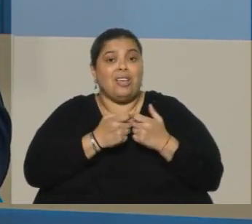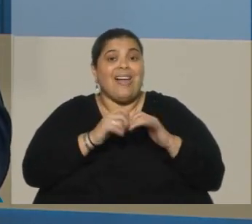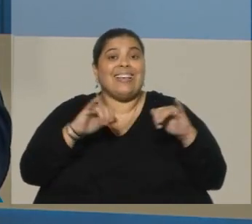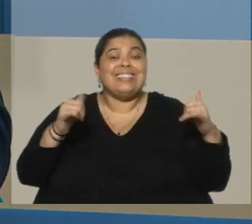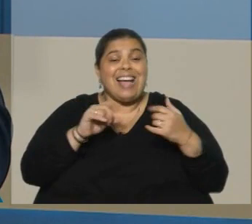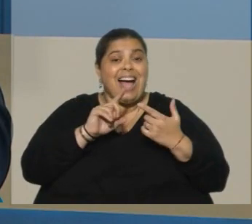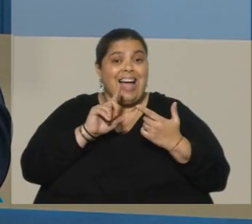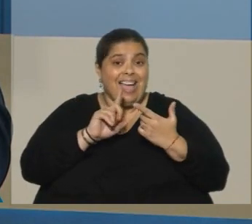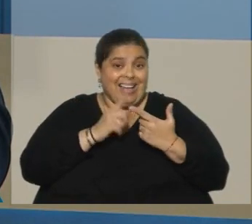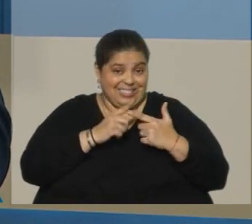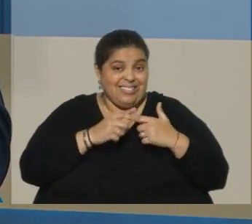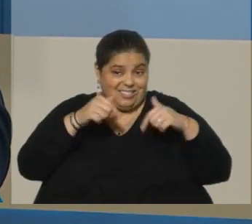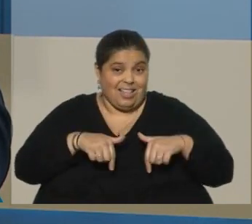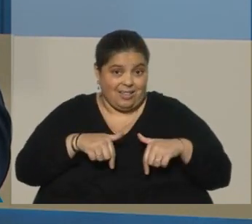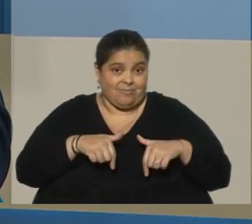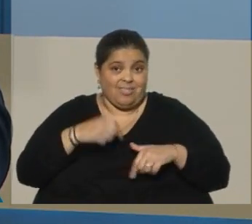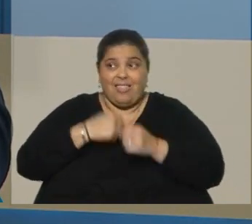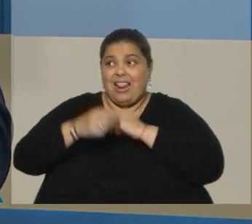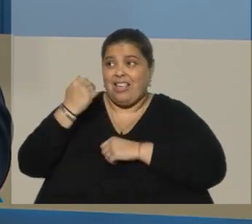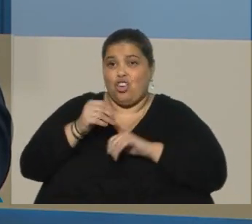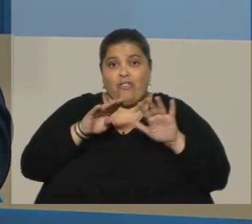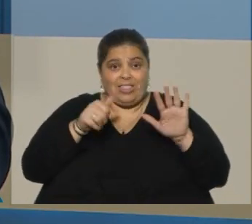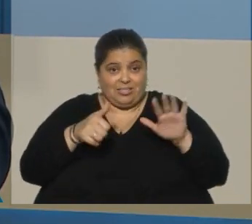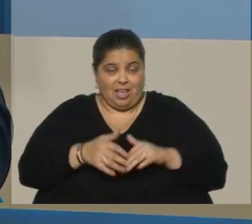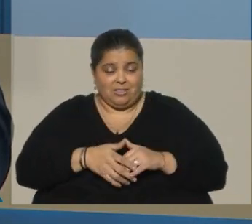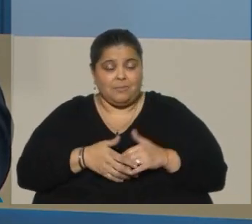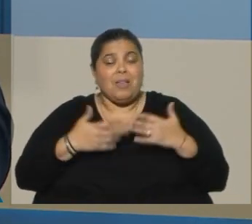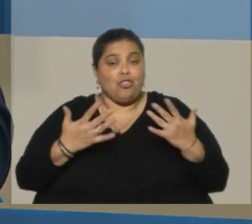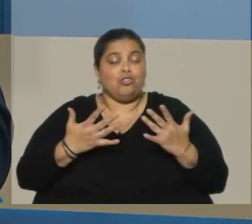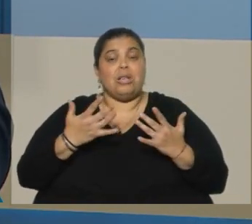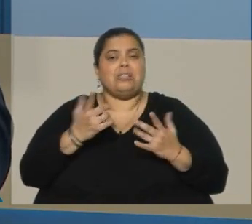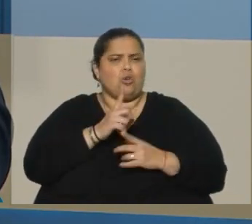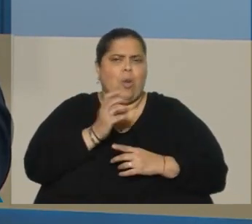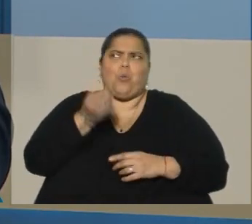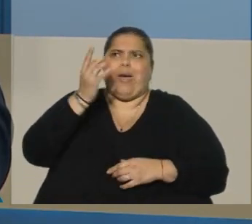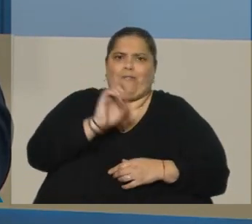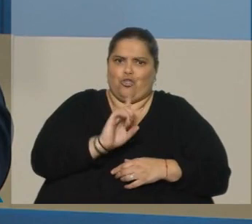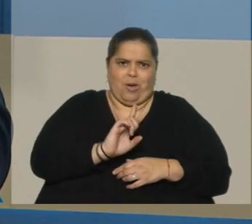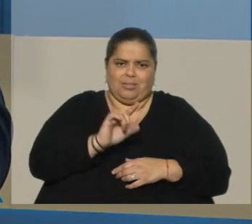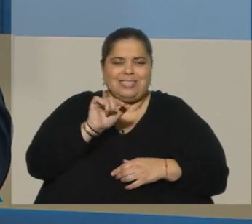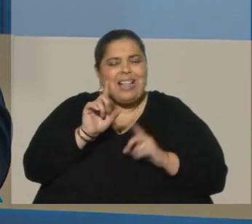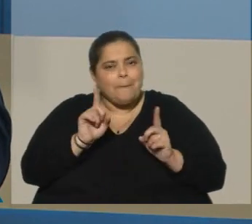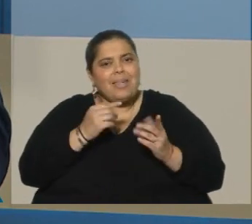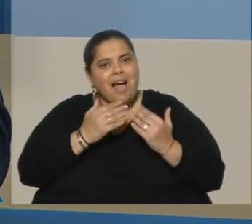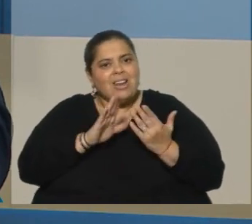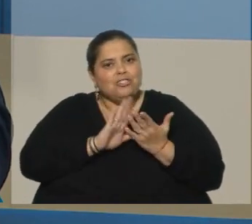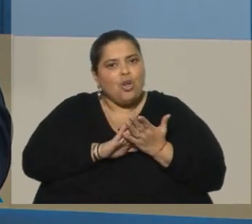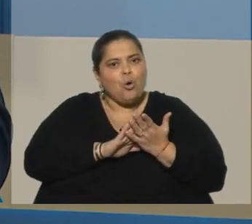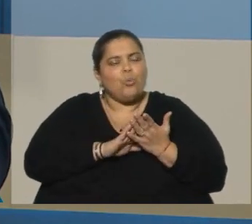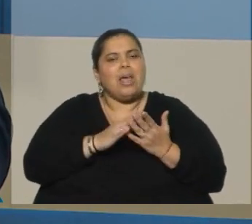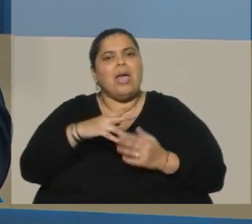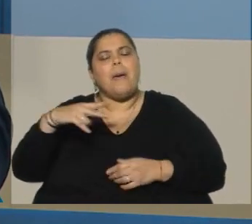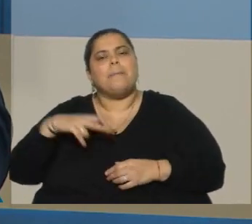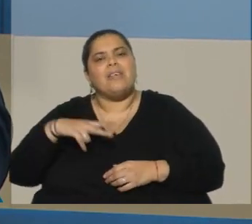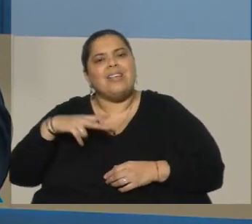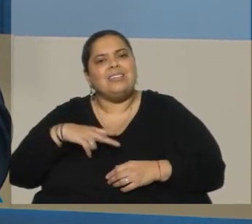1996. Así que no es nada nuevo. Pero también se maneja la privatización de todos los servicios de ANCAP y se